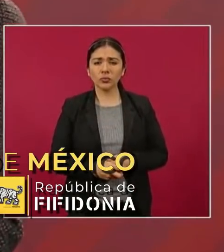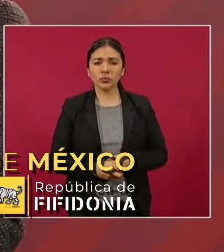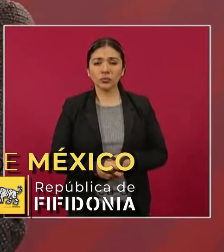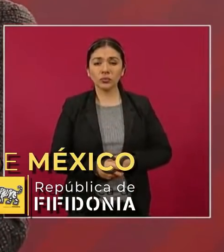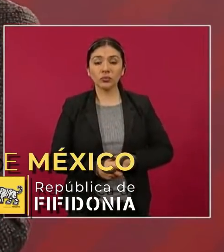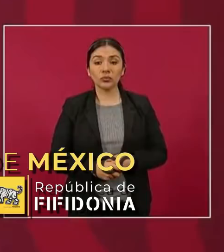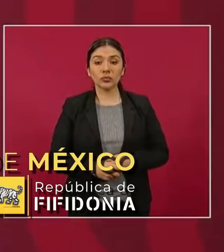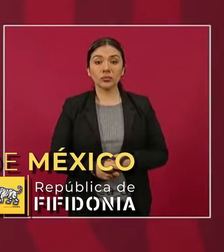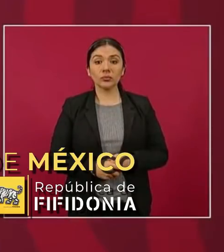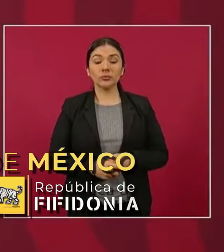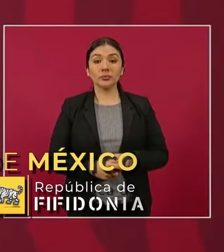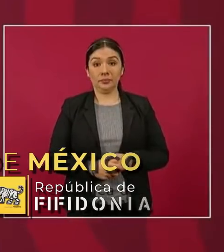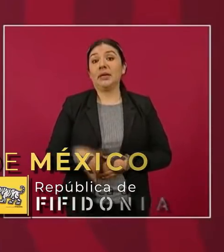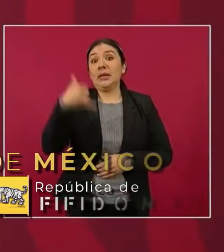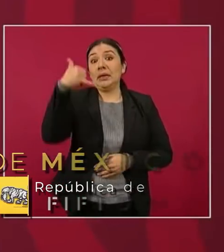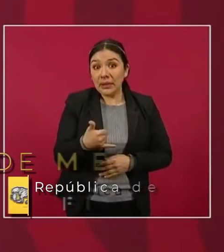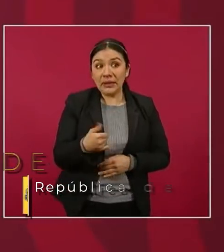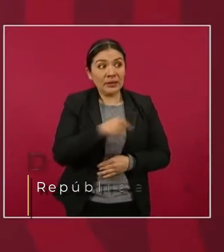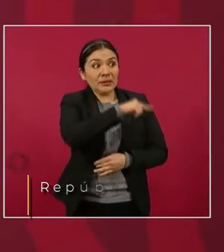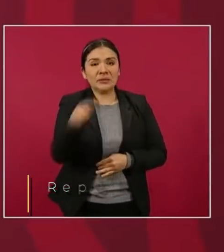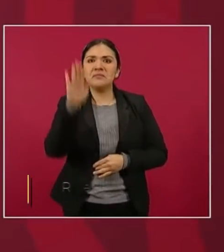la Santa Inquisición,